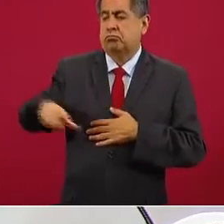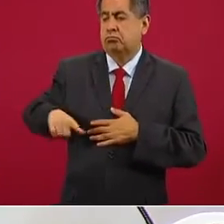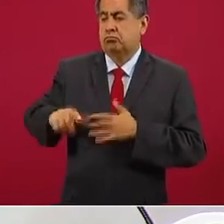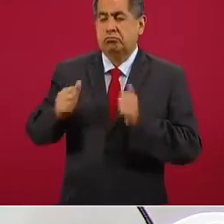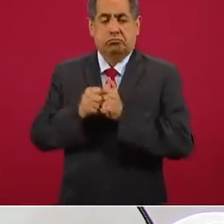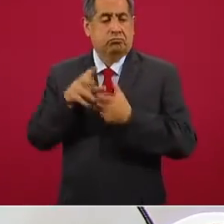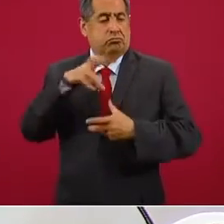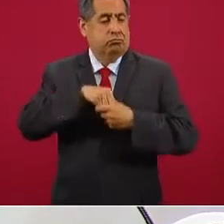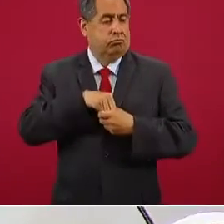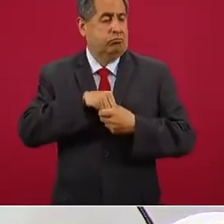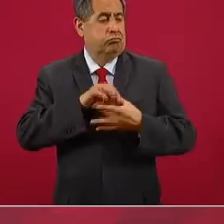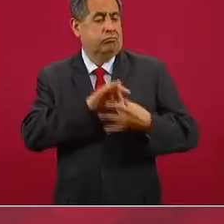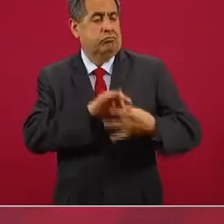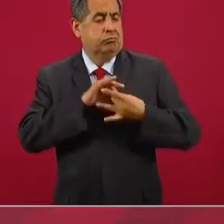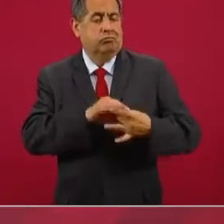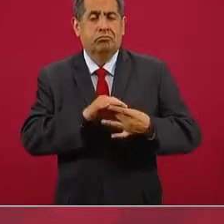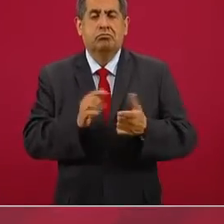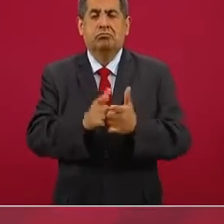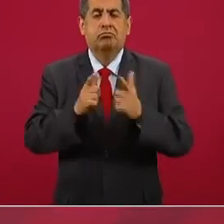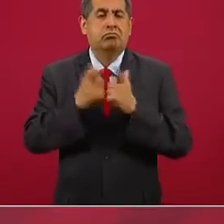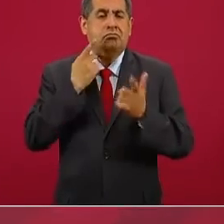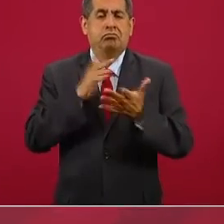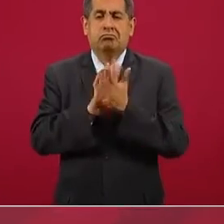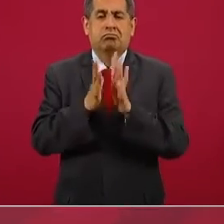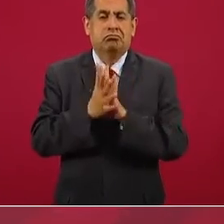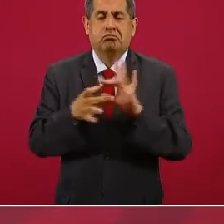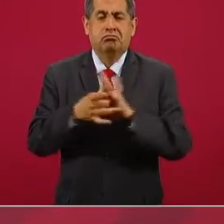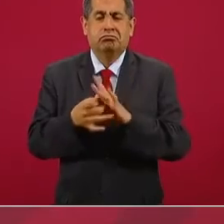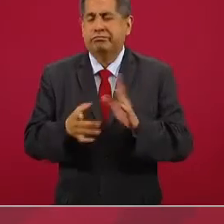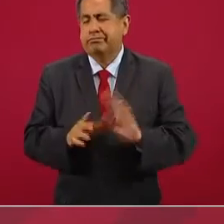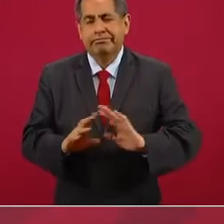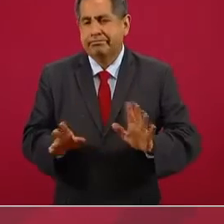mezcolanza, un contubernio.